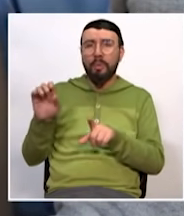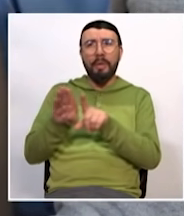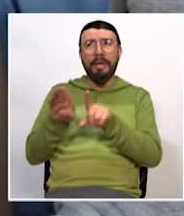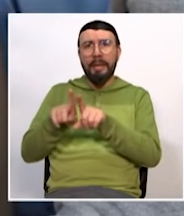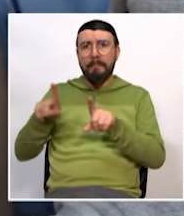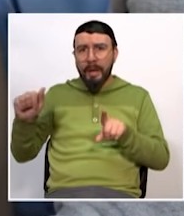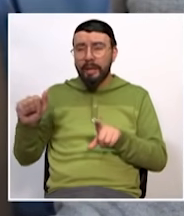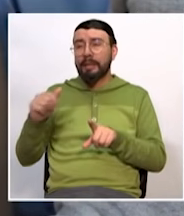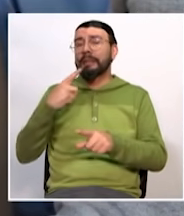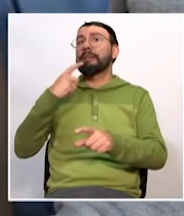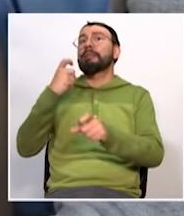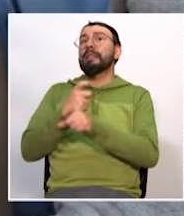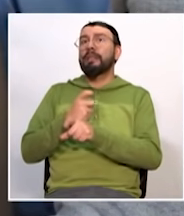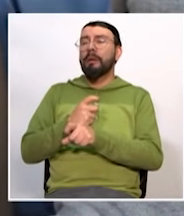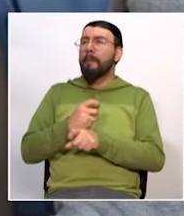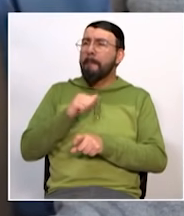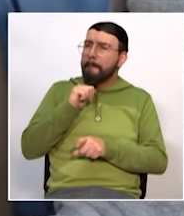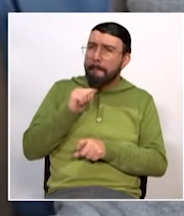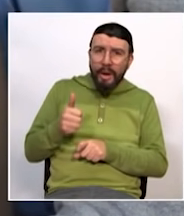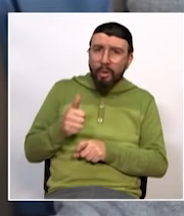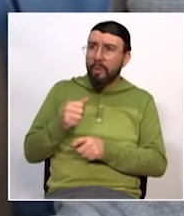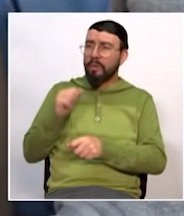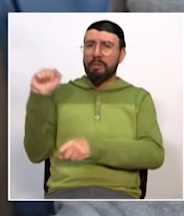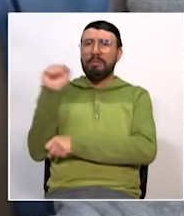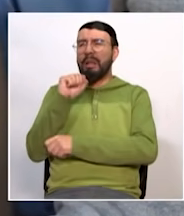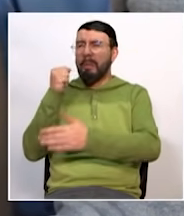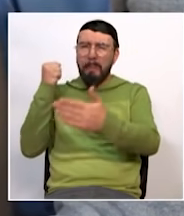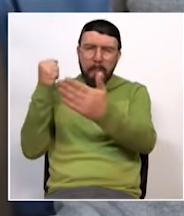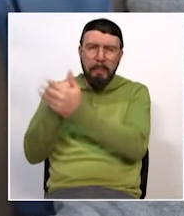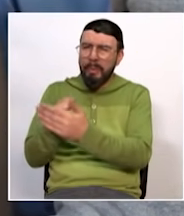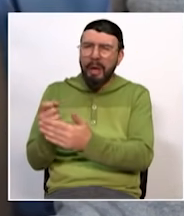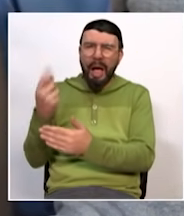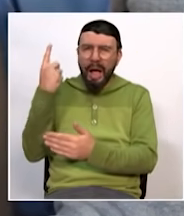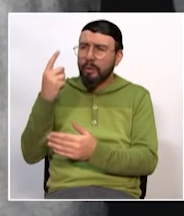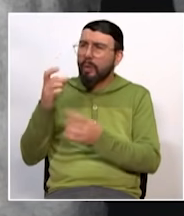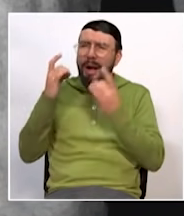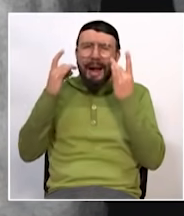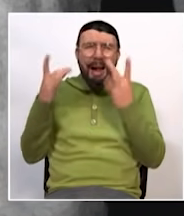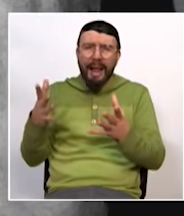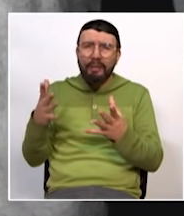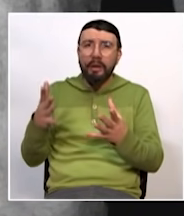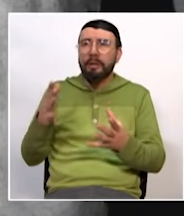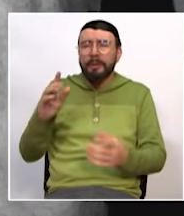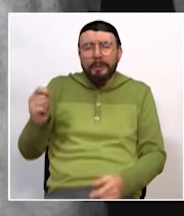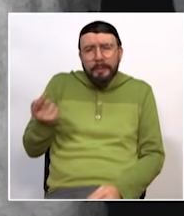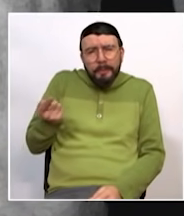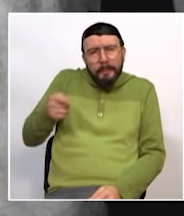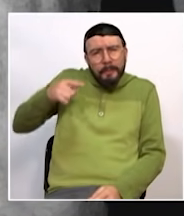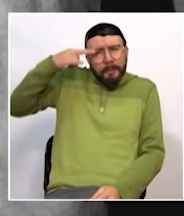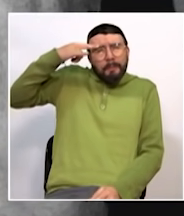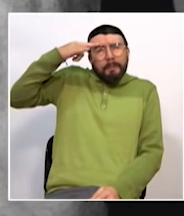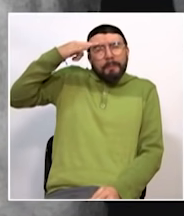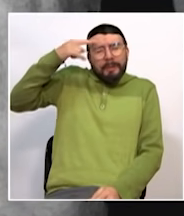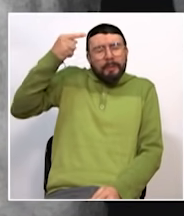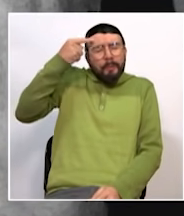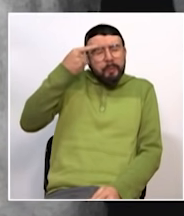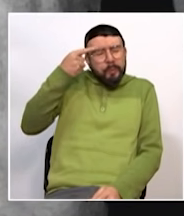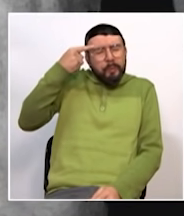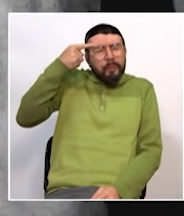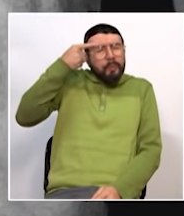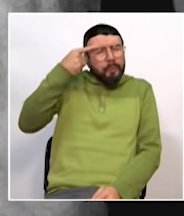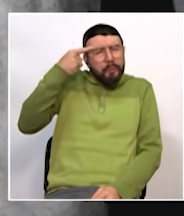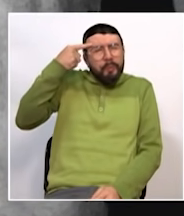se es una muerte trágica impacta más el cerebro genera una impronta una huella indeleble y le cuesta más